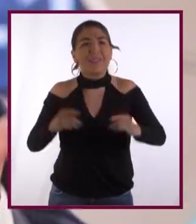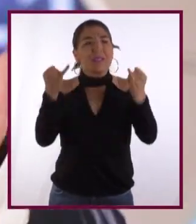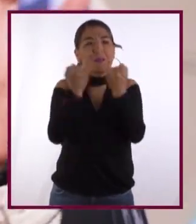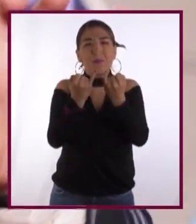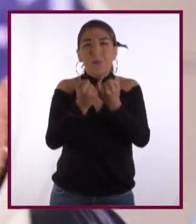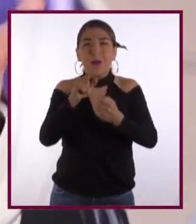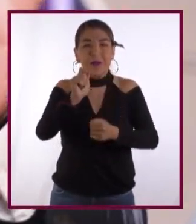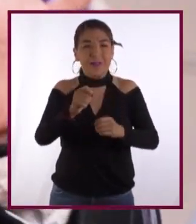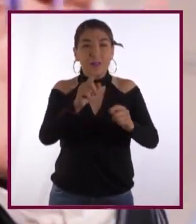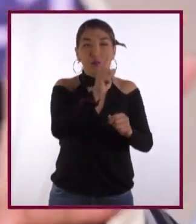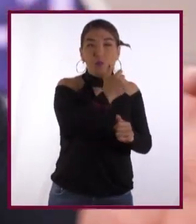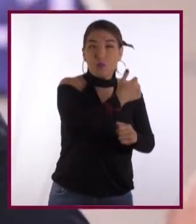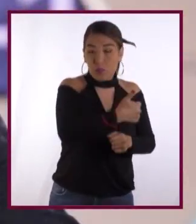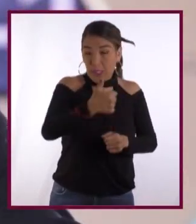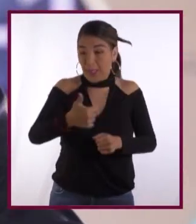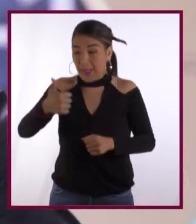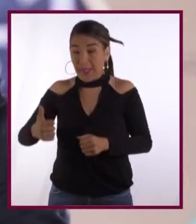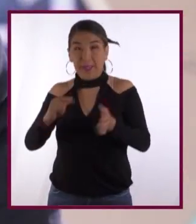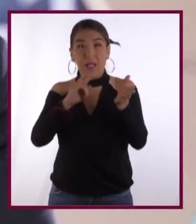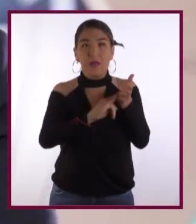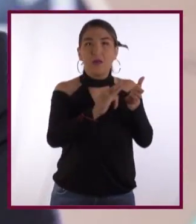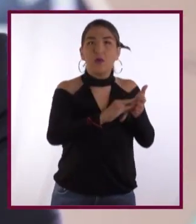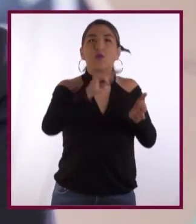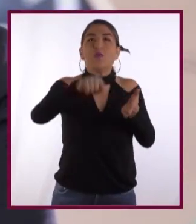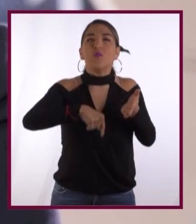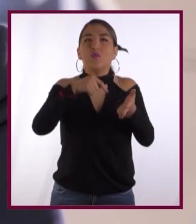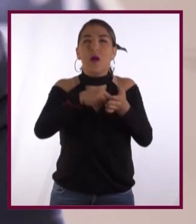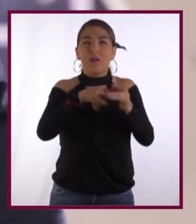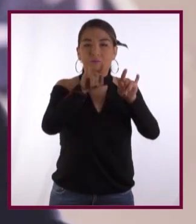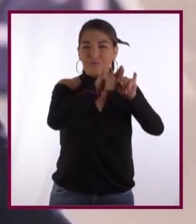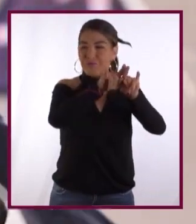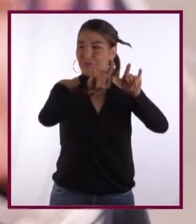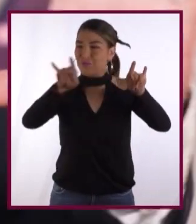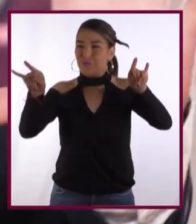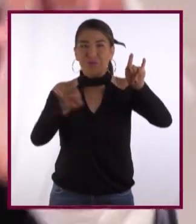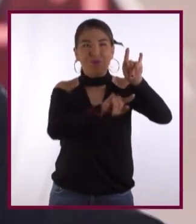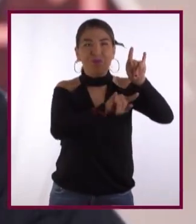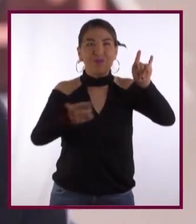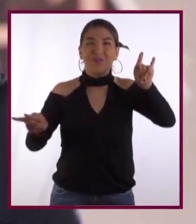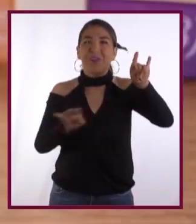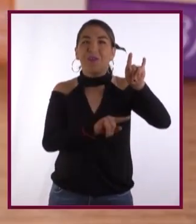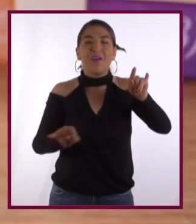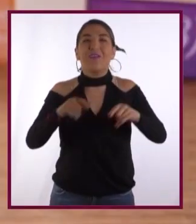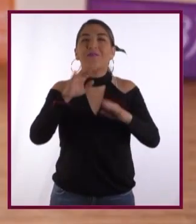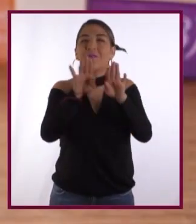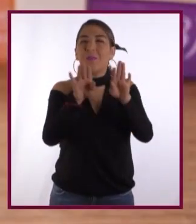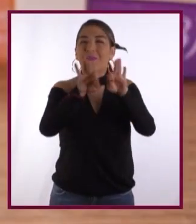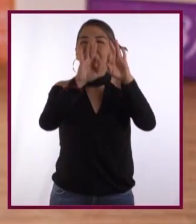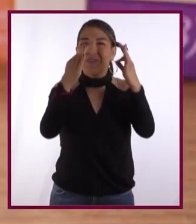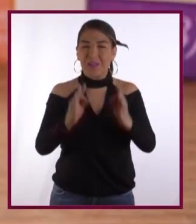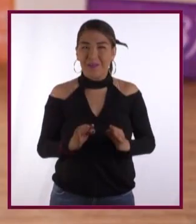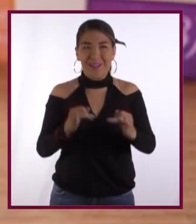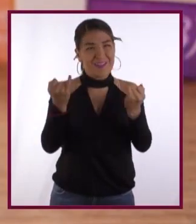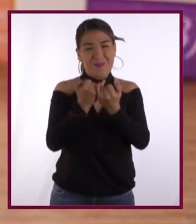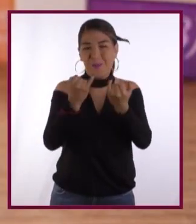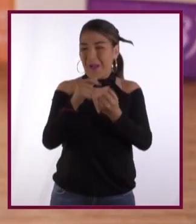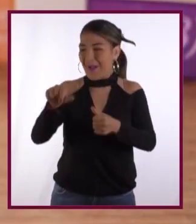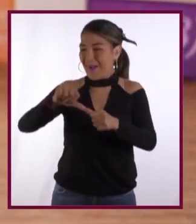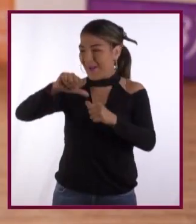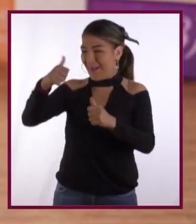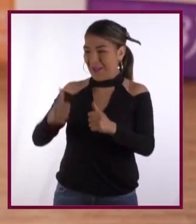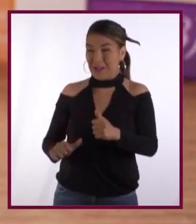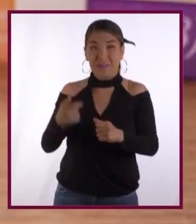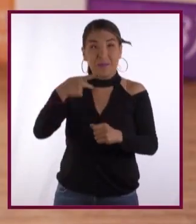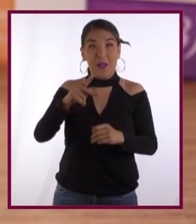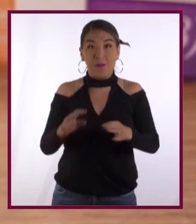coinciden, de tal manera que cada uno de los azulejos ocupa un lugar particular formando figuras. Ah, algo así como que una pieza es